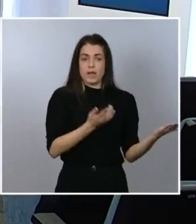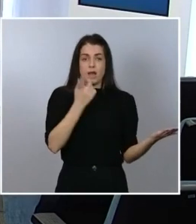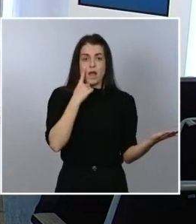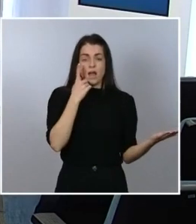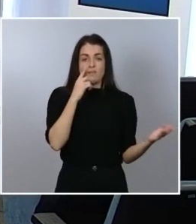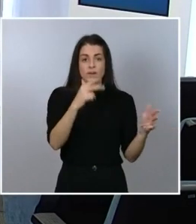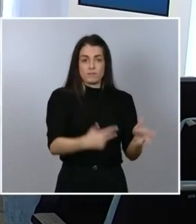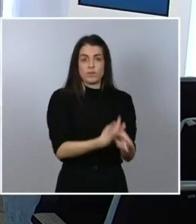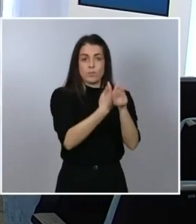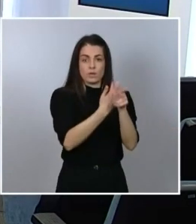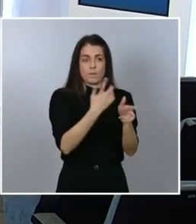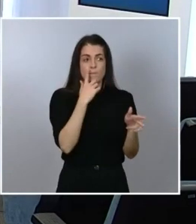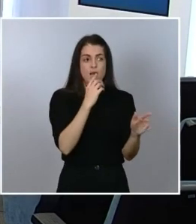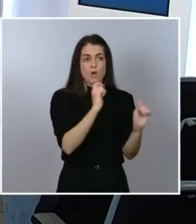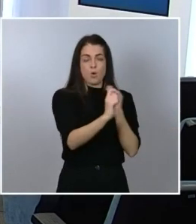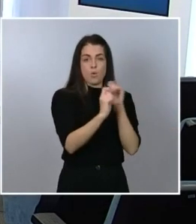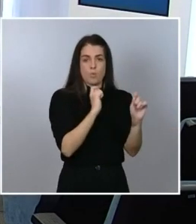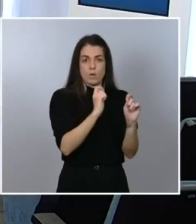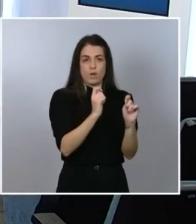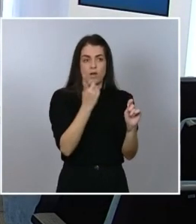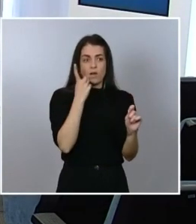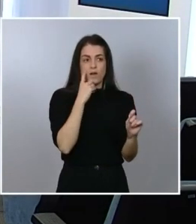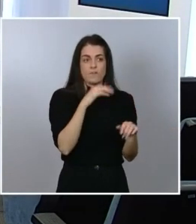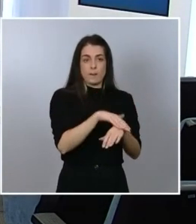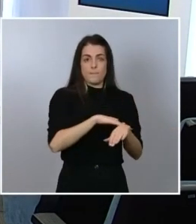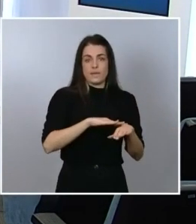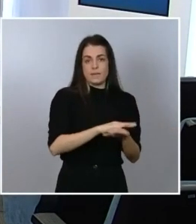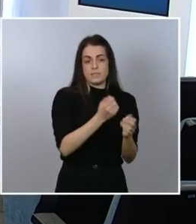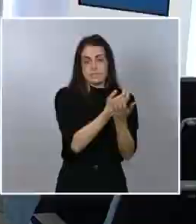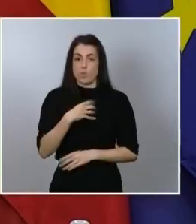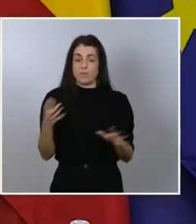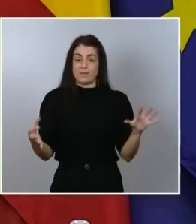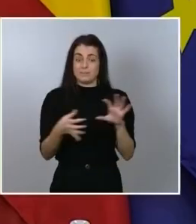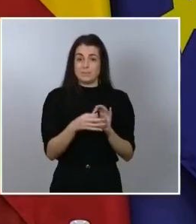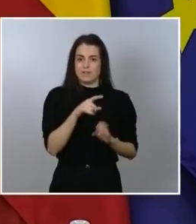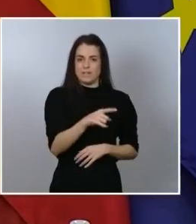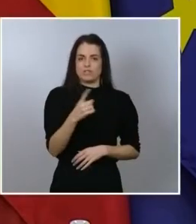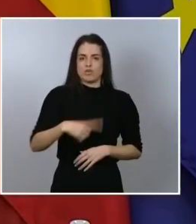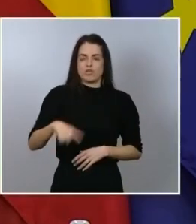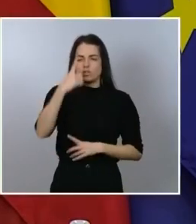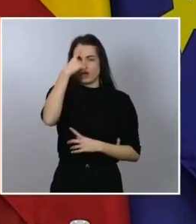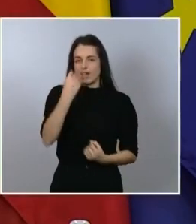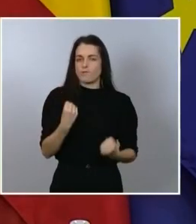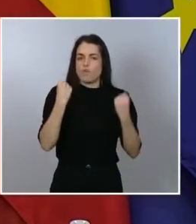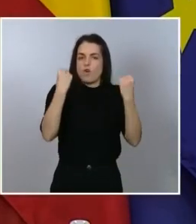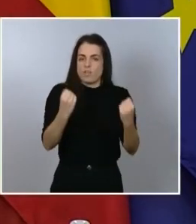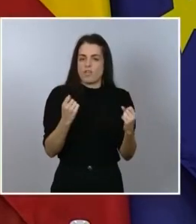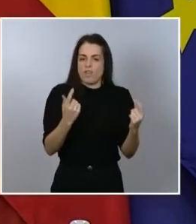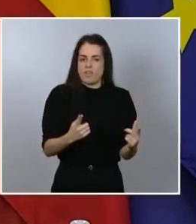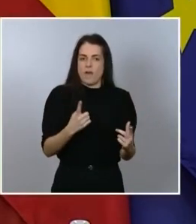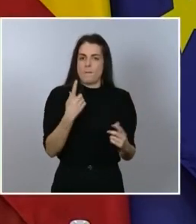interroga sobre su contagiosidad y la eficacia de las vacunas contra ellas además de seguir las recomendaciones del consejo